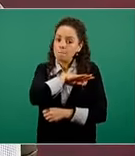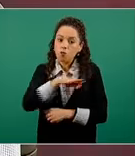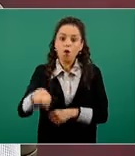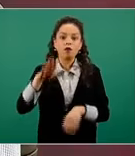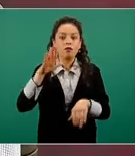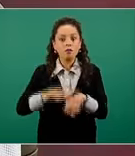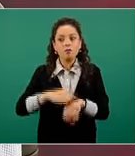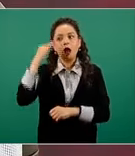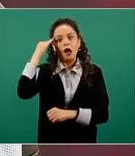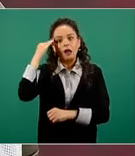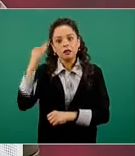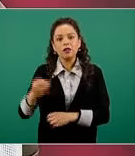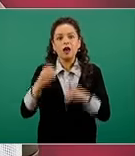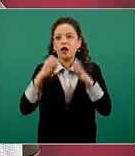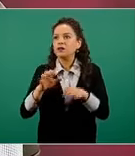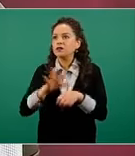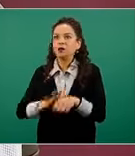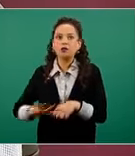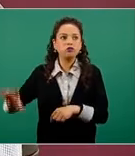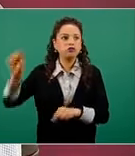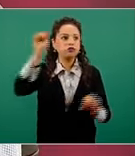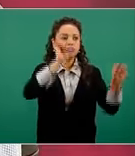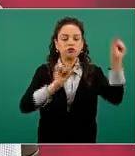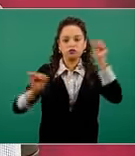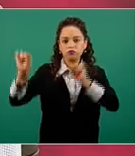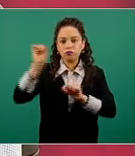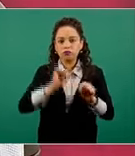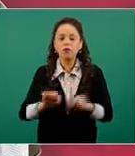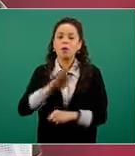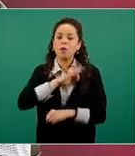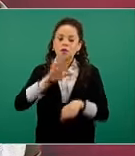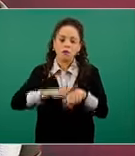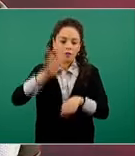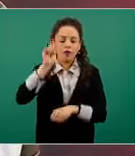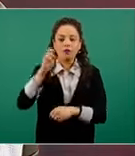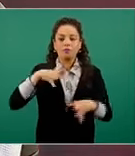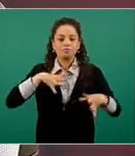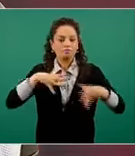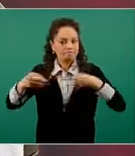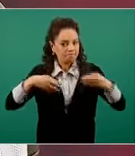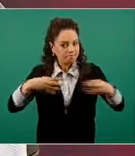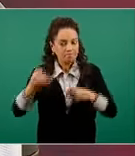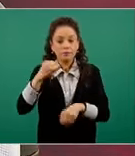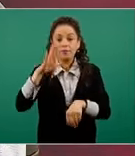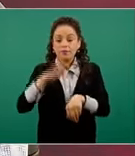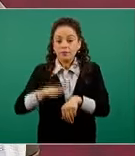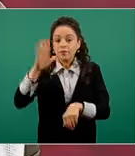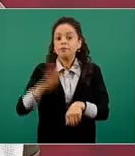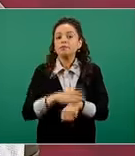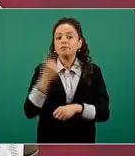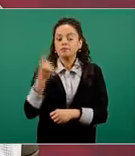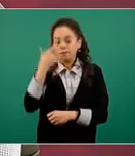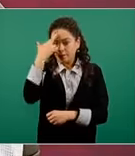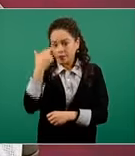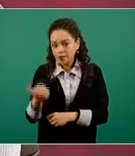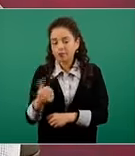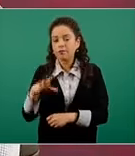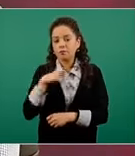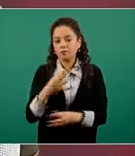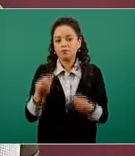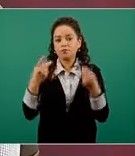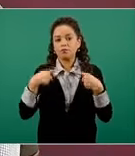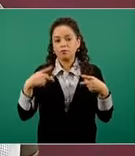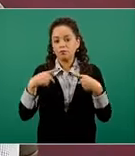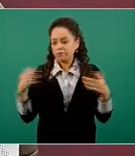tiempo en el ambiente o facilitar en su caso la transmisión, sobre todo cuando tenemos personas congregadas o